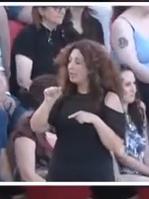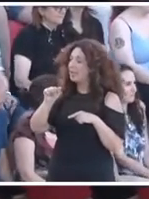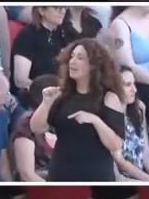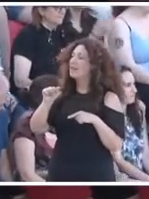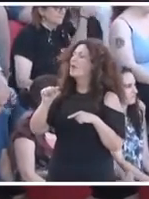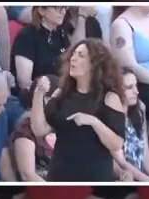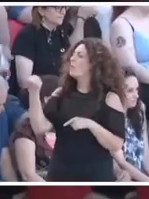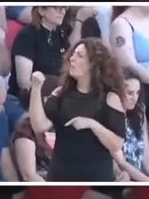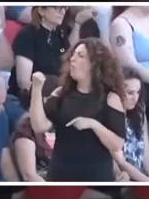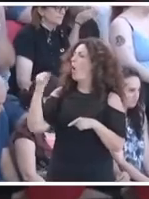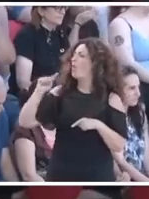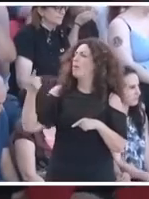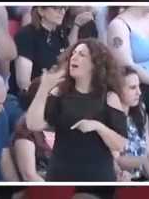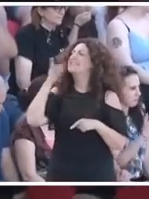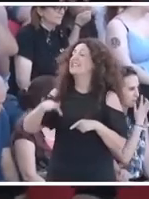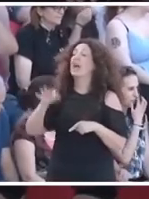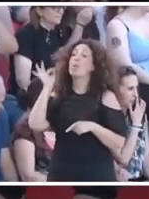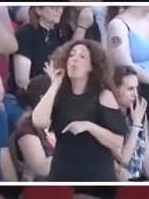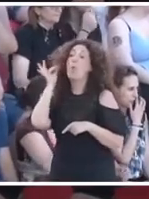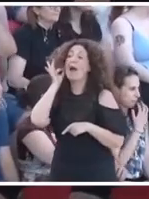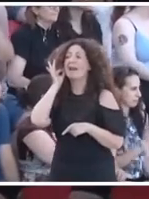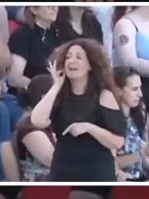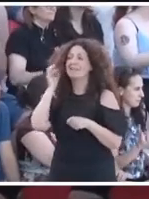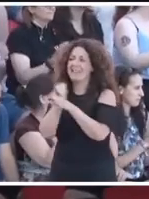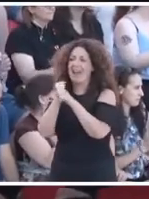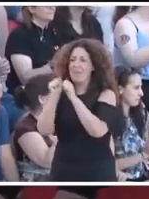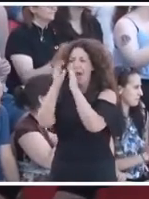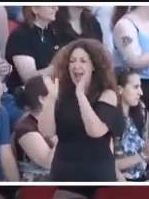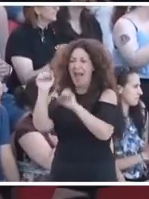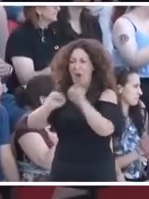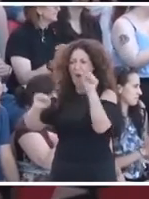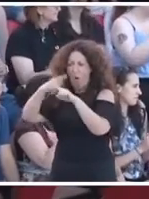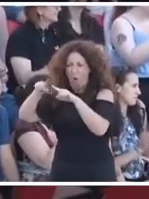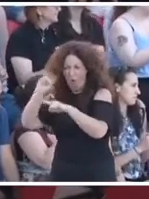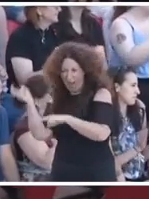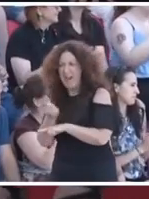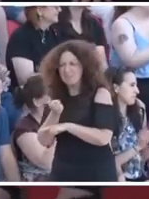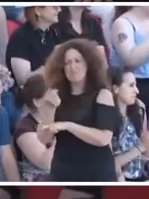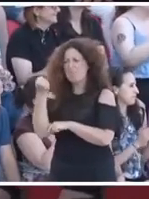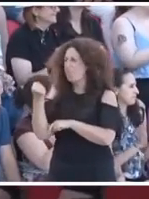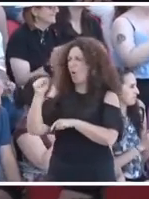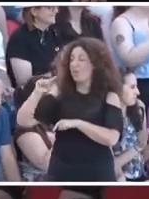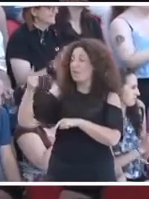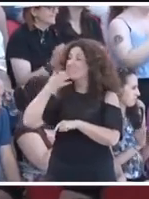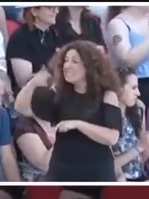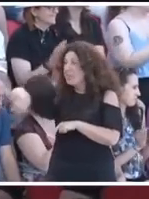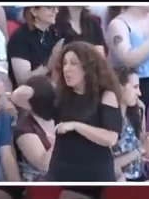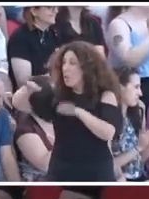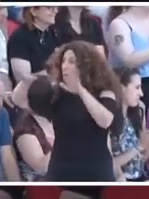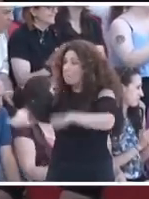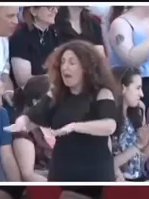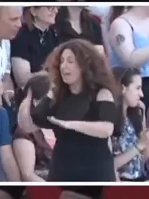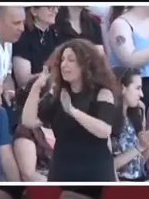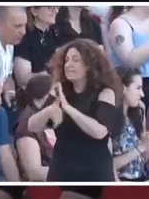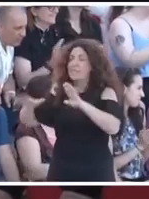que una trabajadora del hogar, porque si vosotras paráis, compañeras, se para el